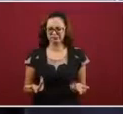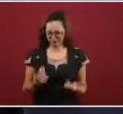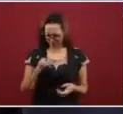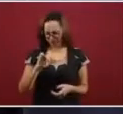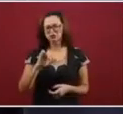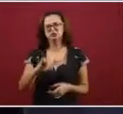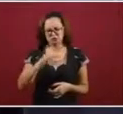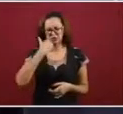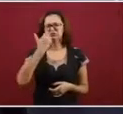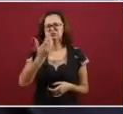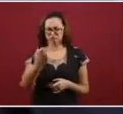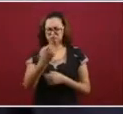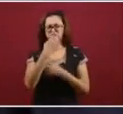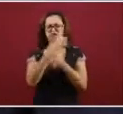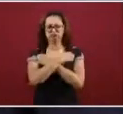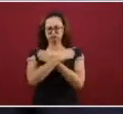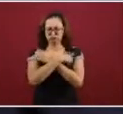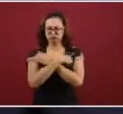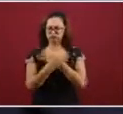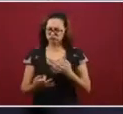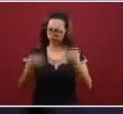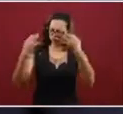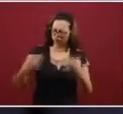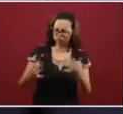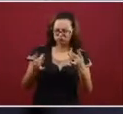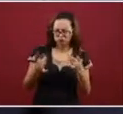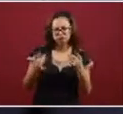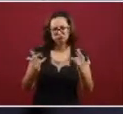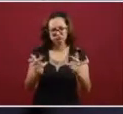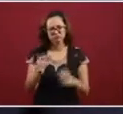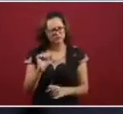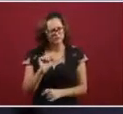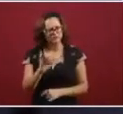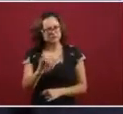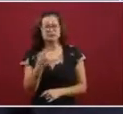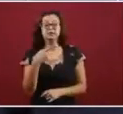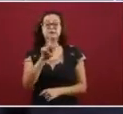calidad, pero nos importa también